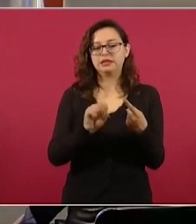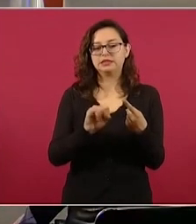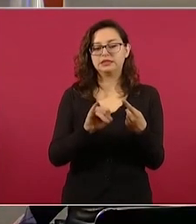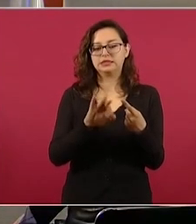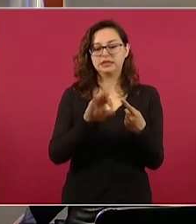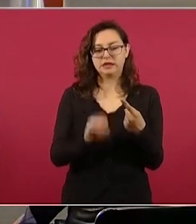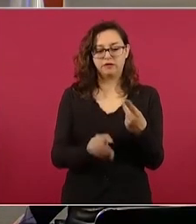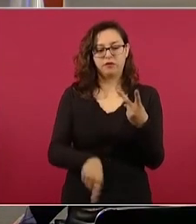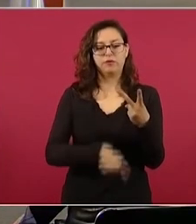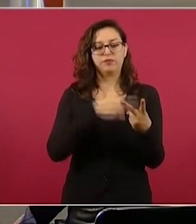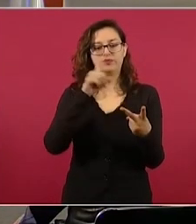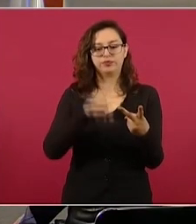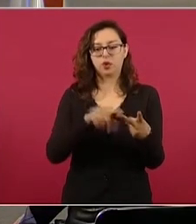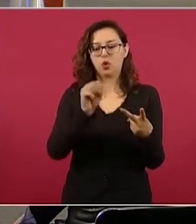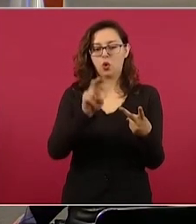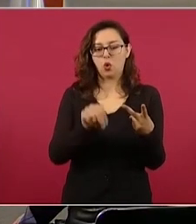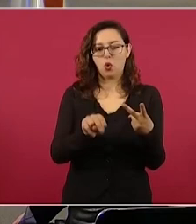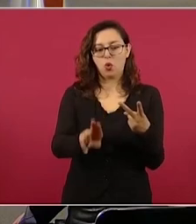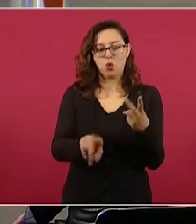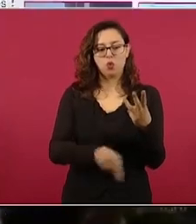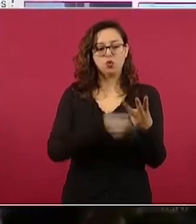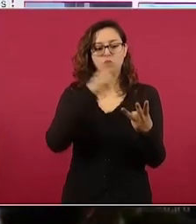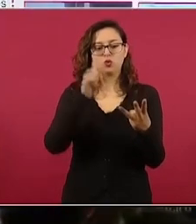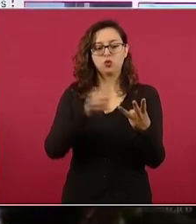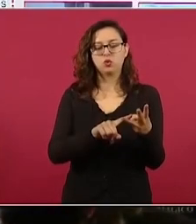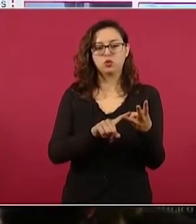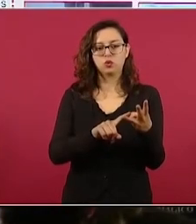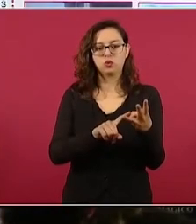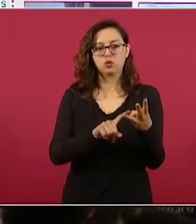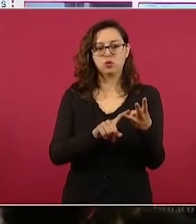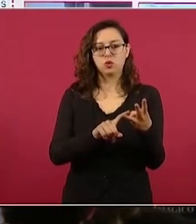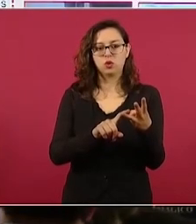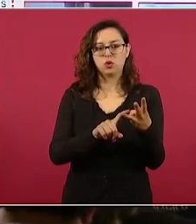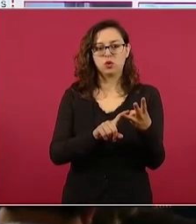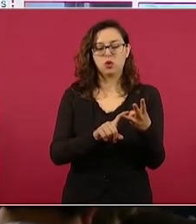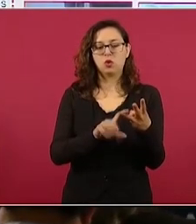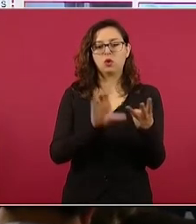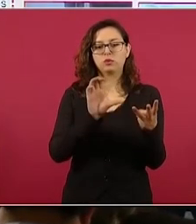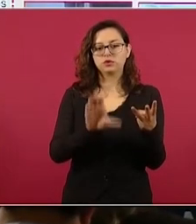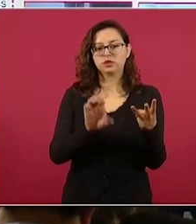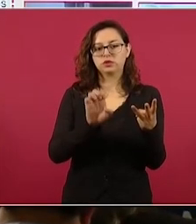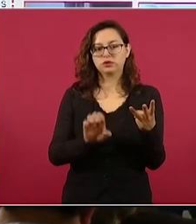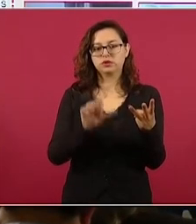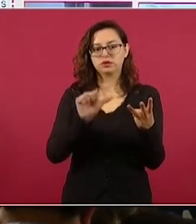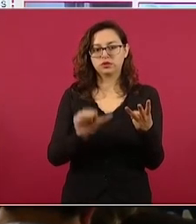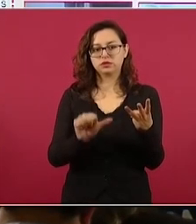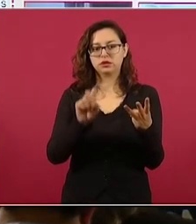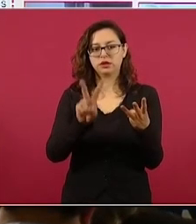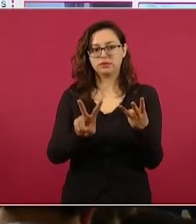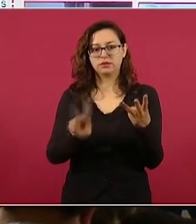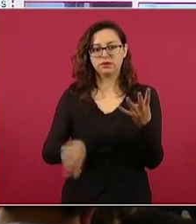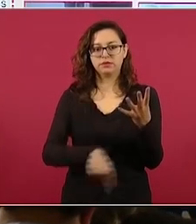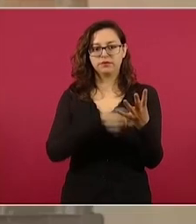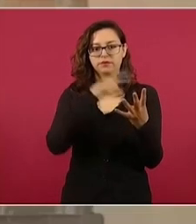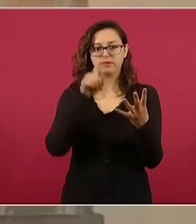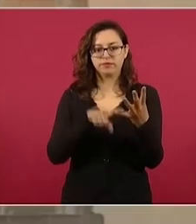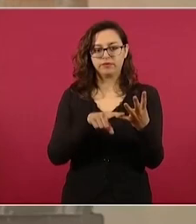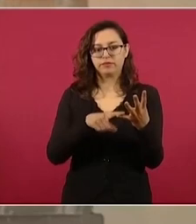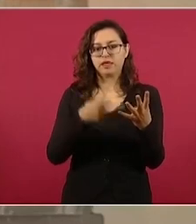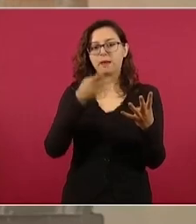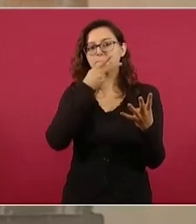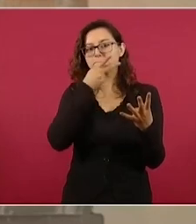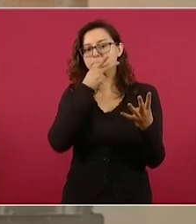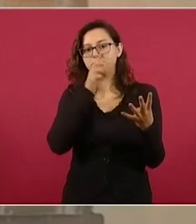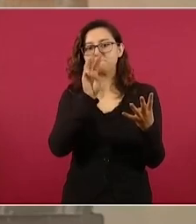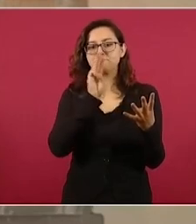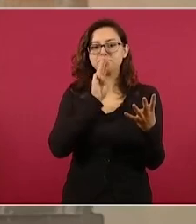el médico especialista de la ONU, la Comisión Ejecutiva de Atención a Víctimas, representando a los padres de la